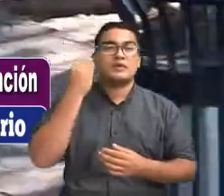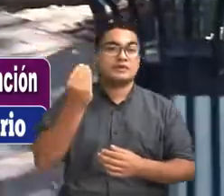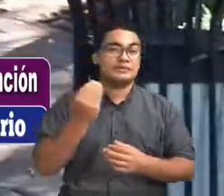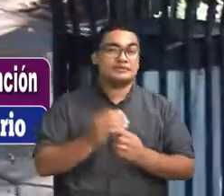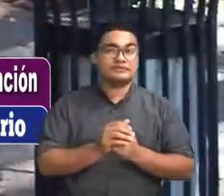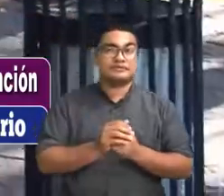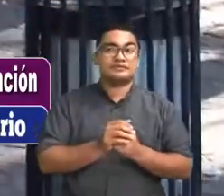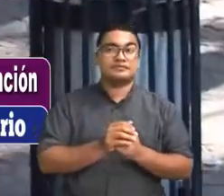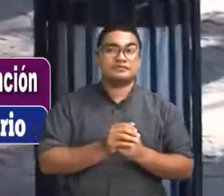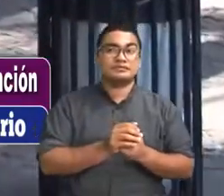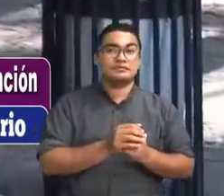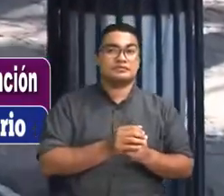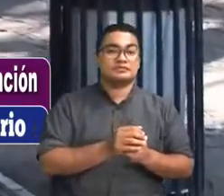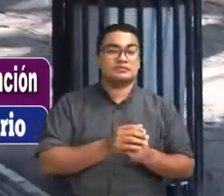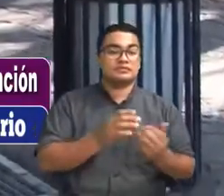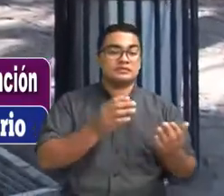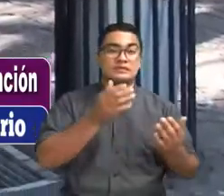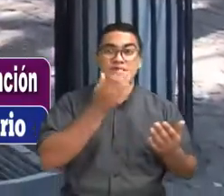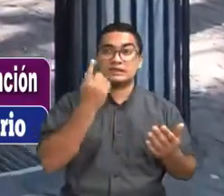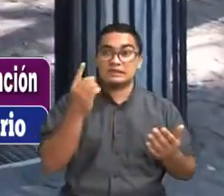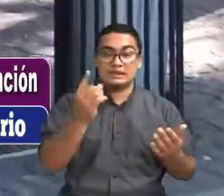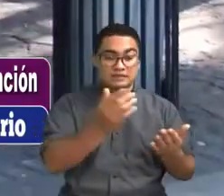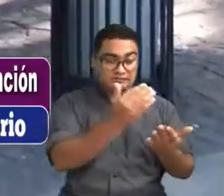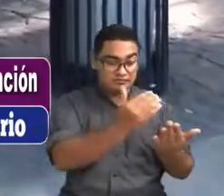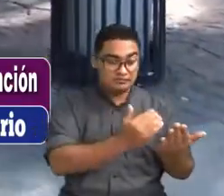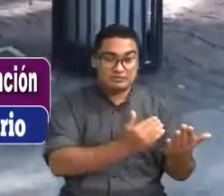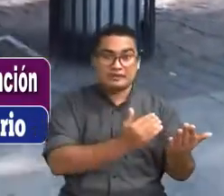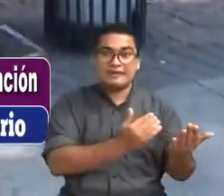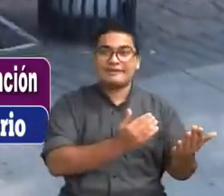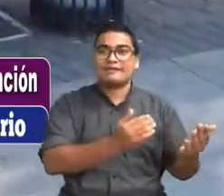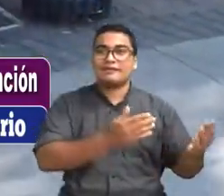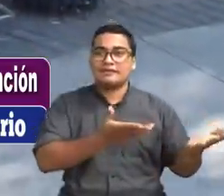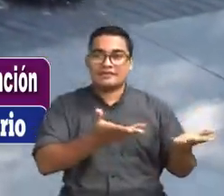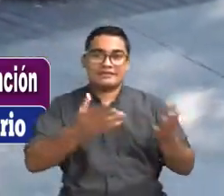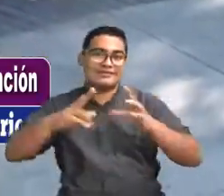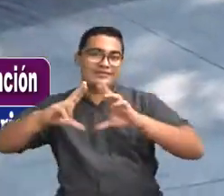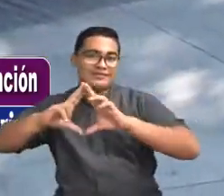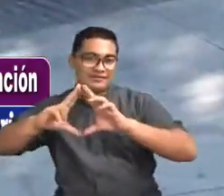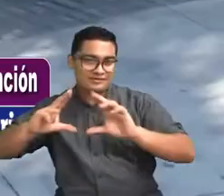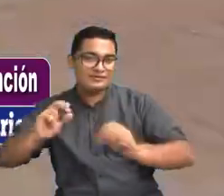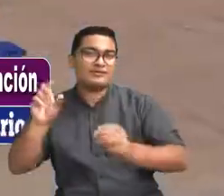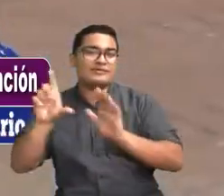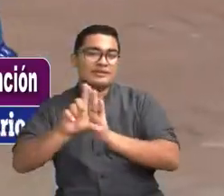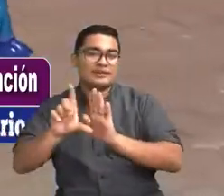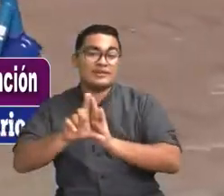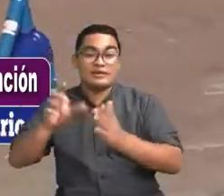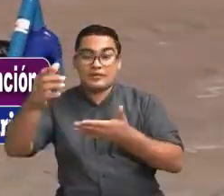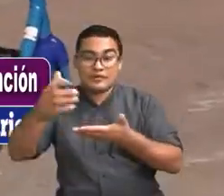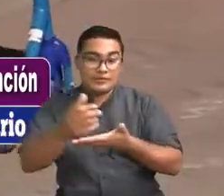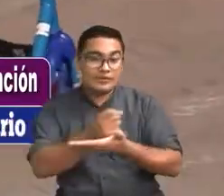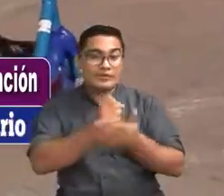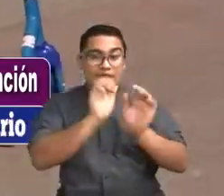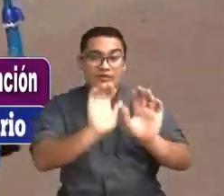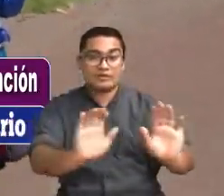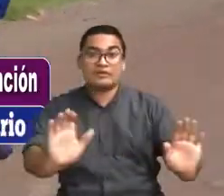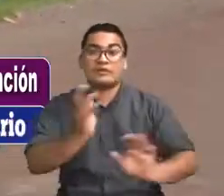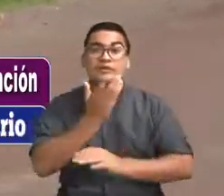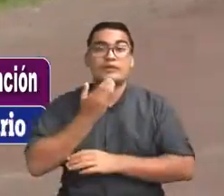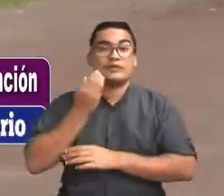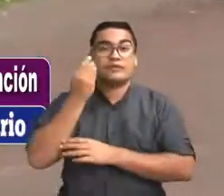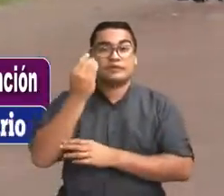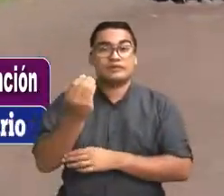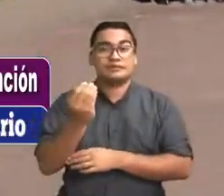en leyes. En leyes importantes en nuestro país, como el Código de la Niñez y la Adolescencia,